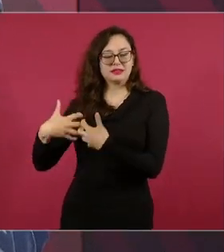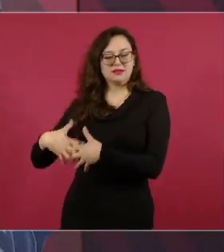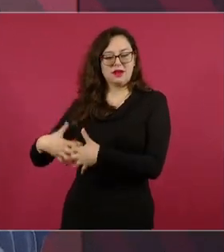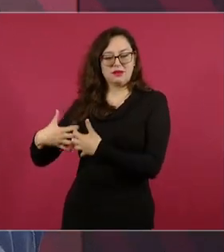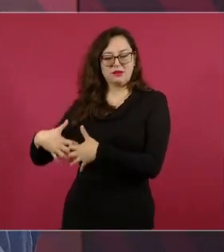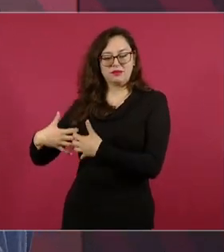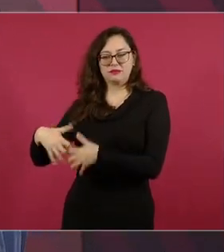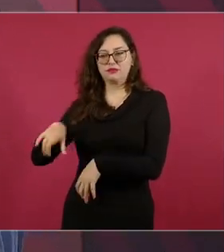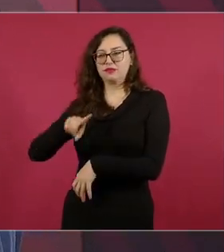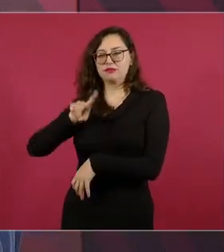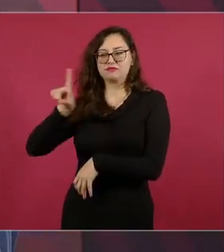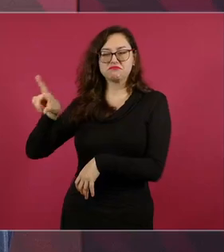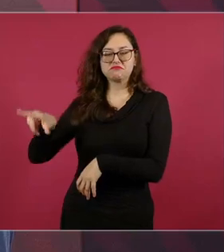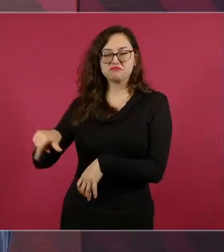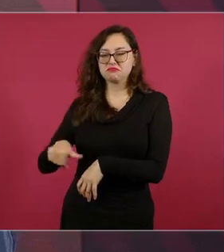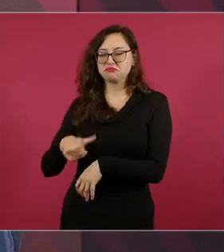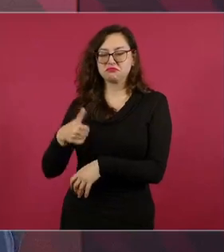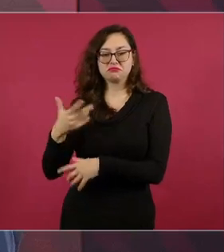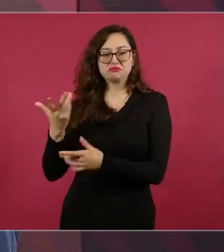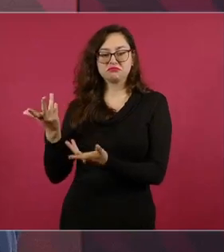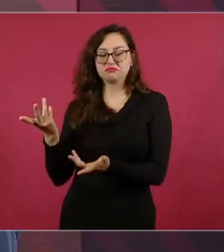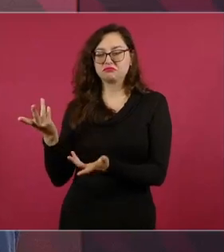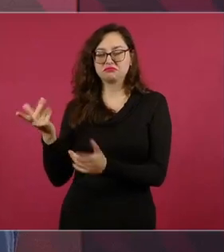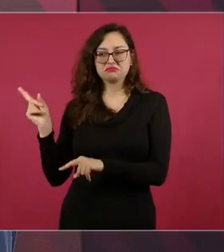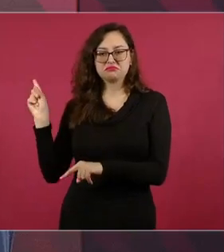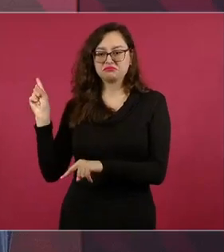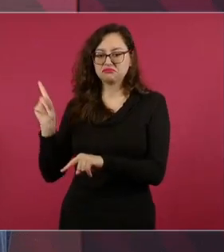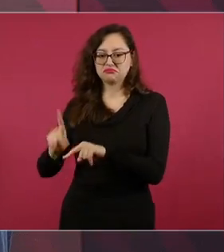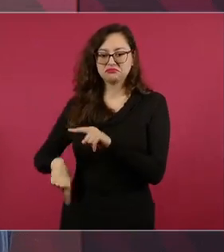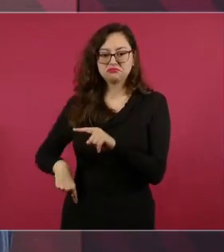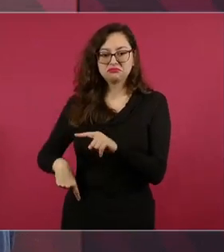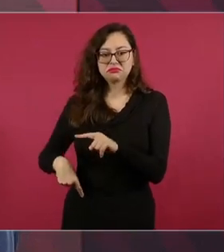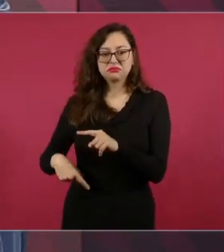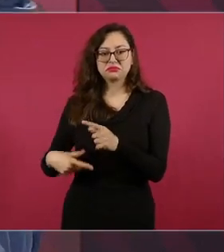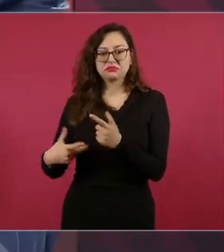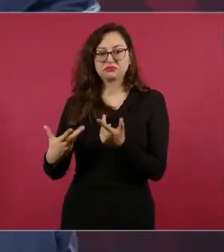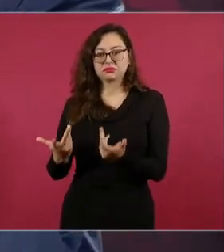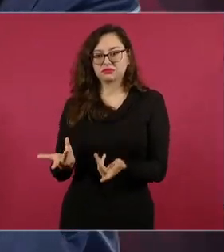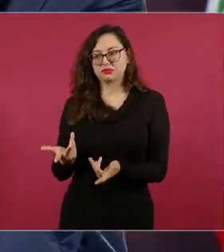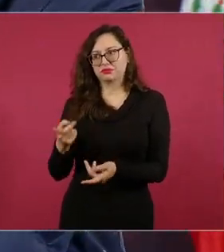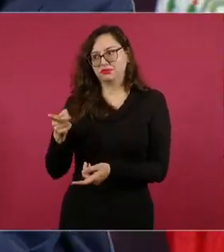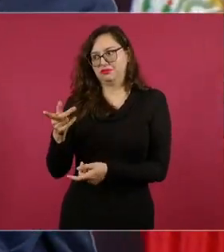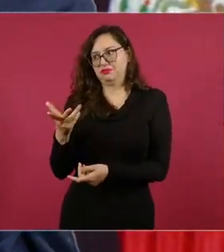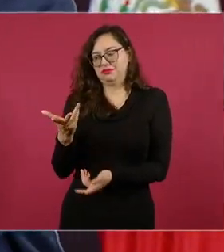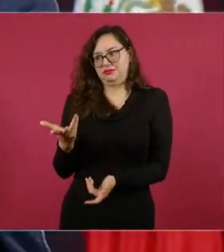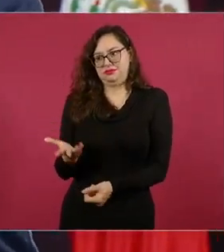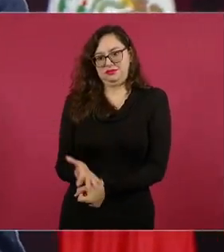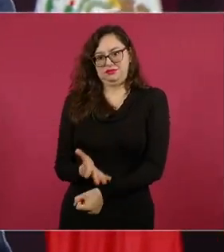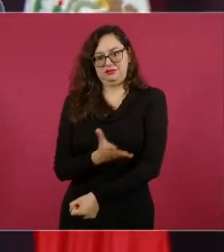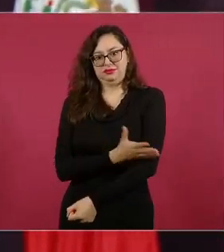dejó, nosotros protestábamos por la explotación irracional a la selva